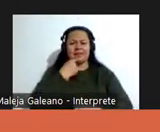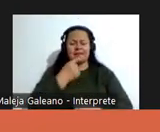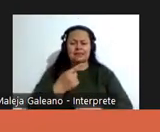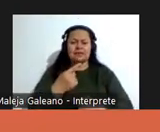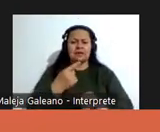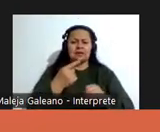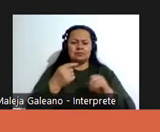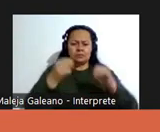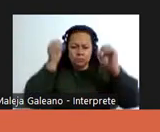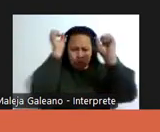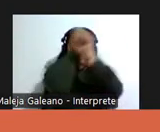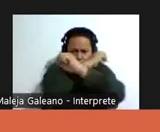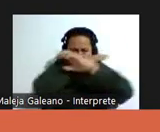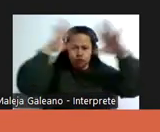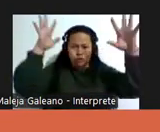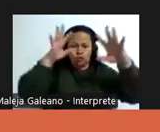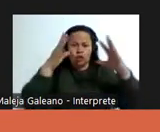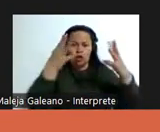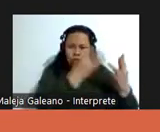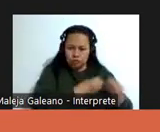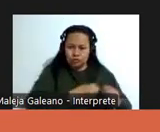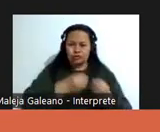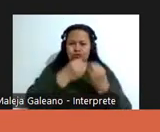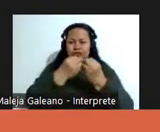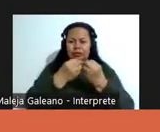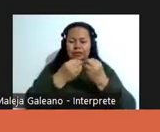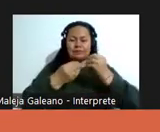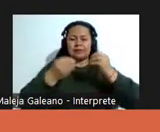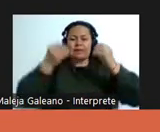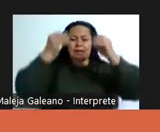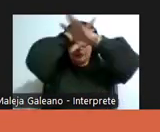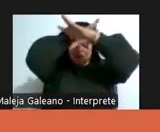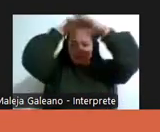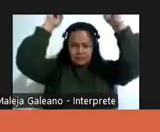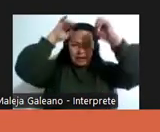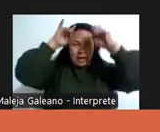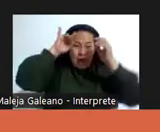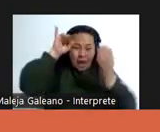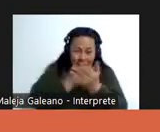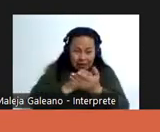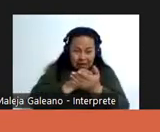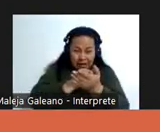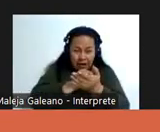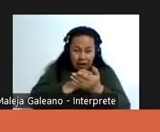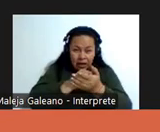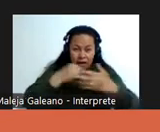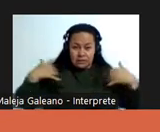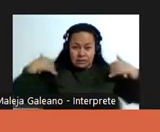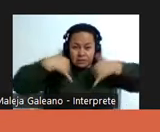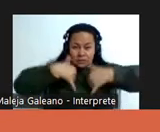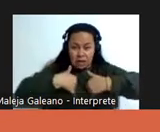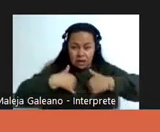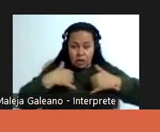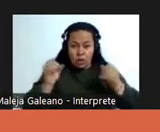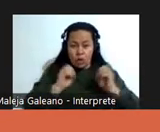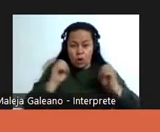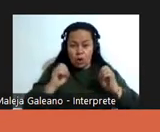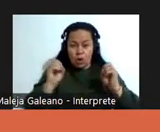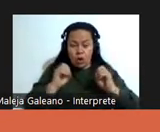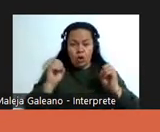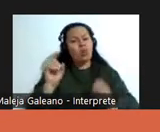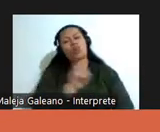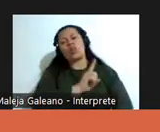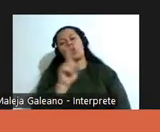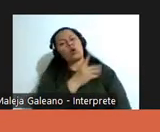salíamos y mirábamos juntas el cielo y me decía, ¿crees que hay que llevar saco o chaqueta? Entonces yo le decía, no, mami.